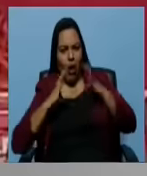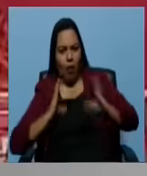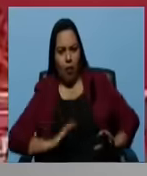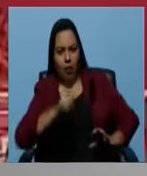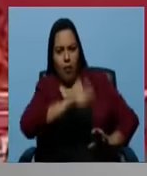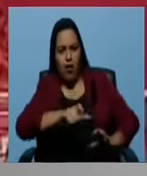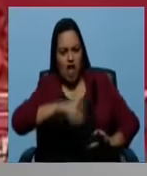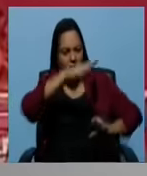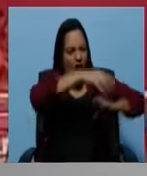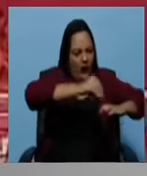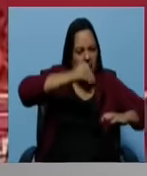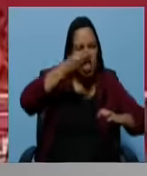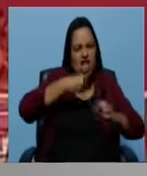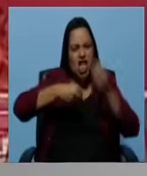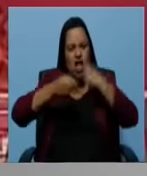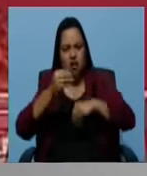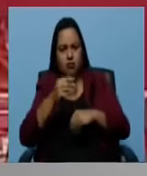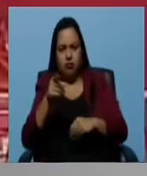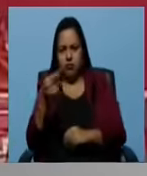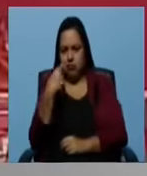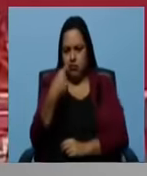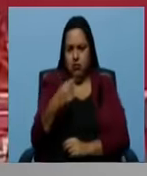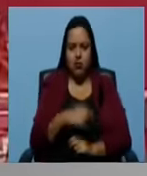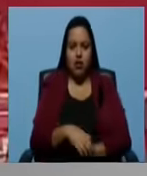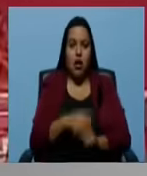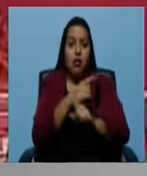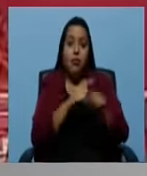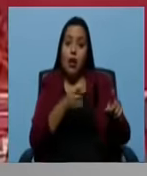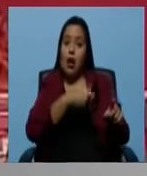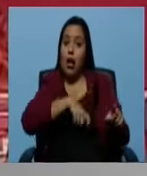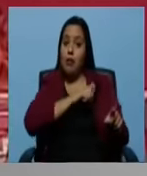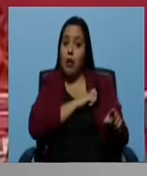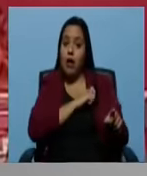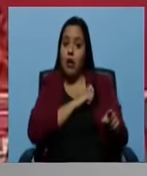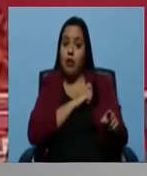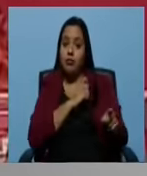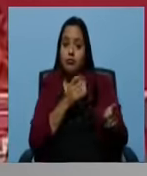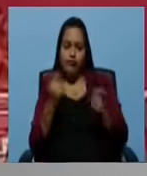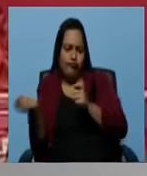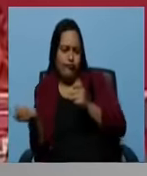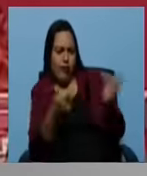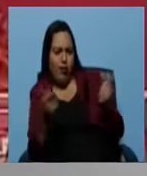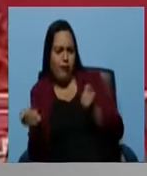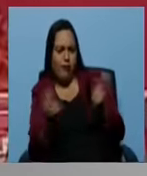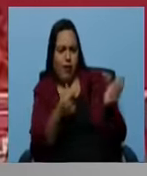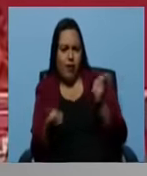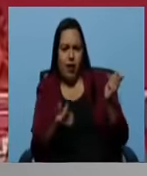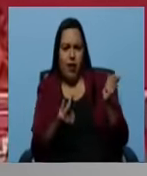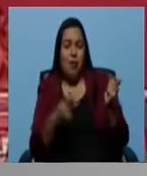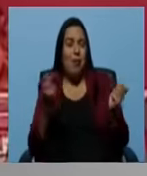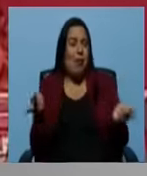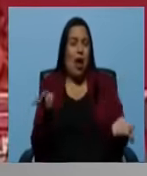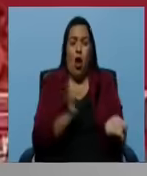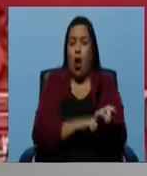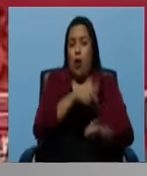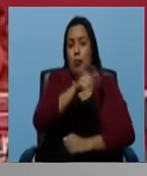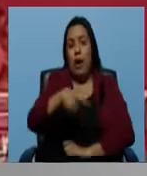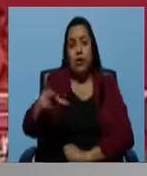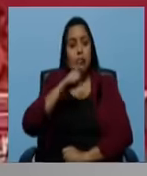a nuestra gente. Lo cierto es que España mandó para acá la escoria que tenía.